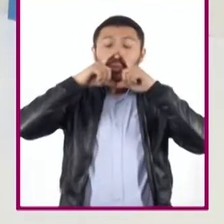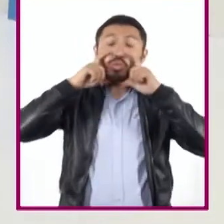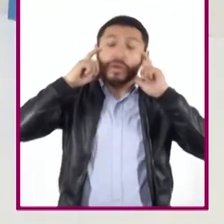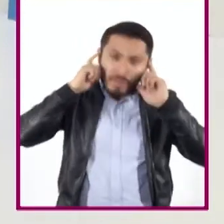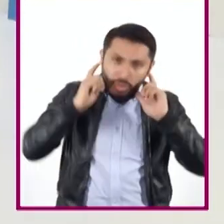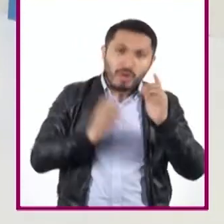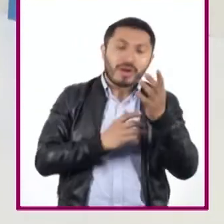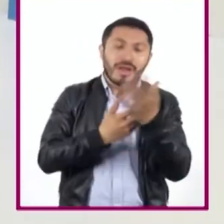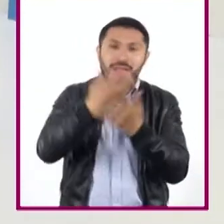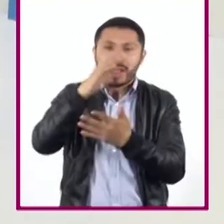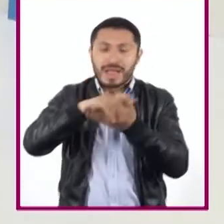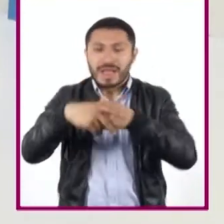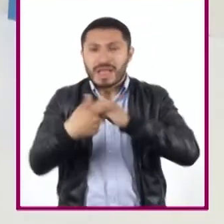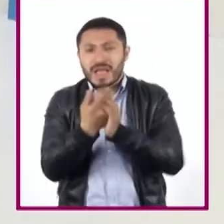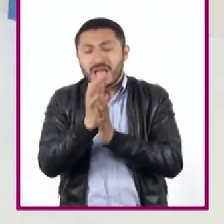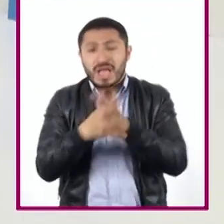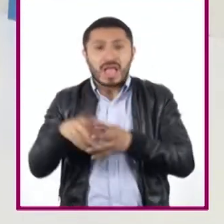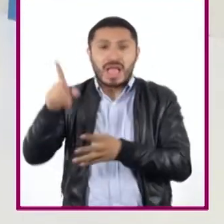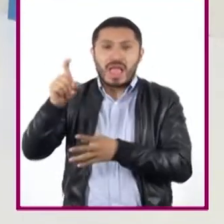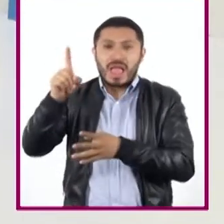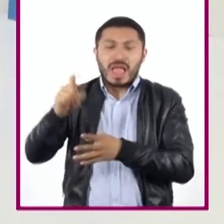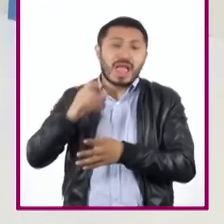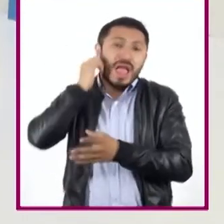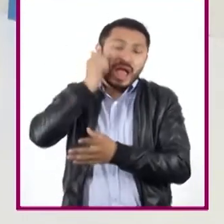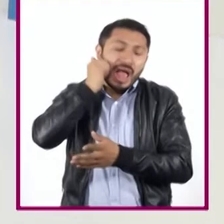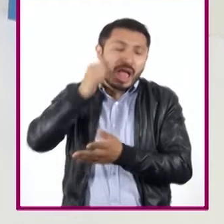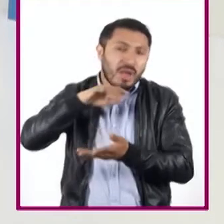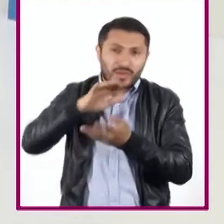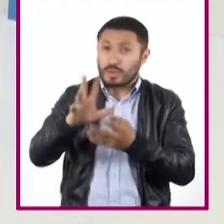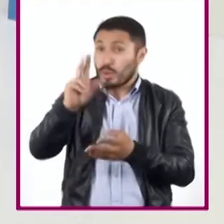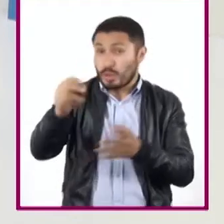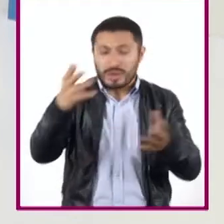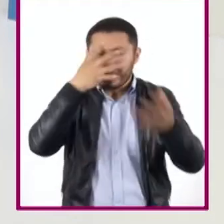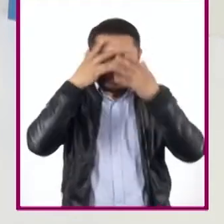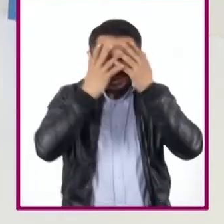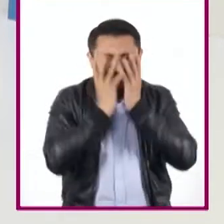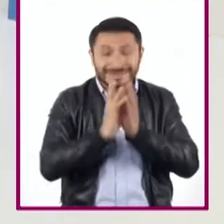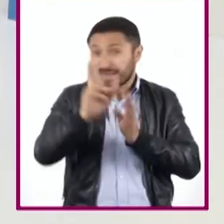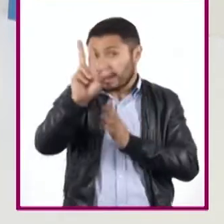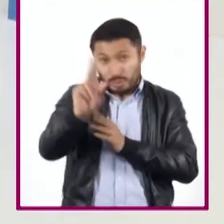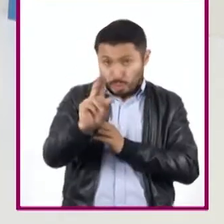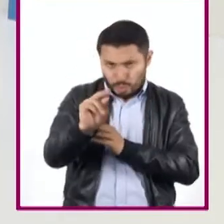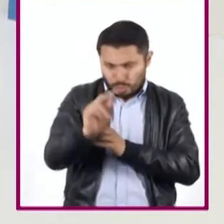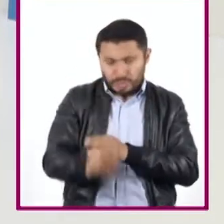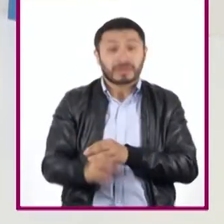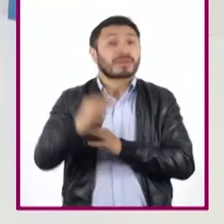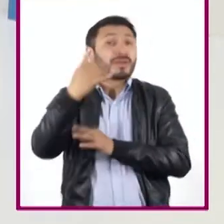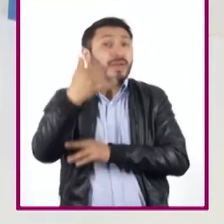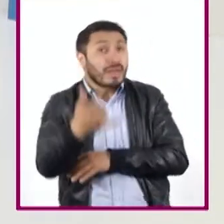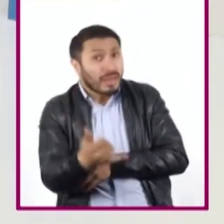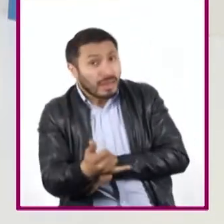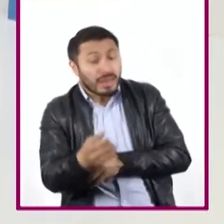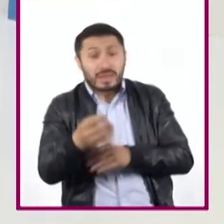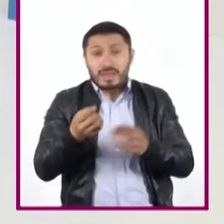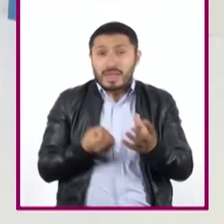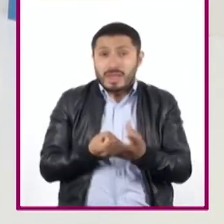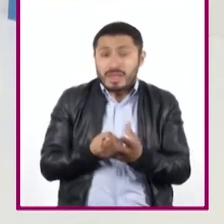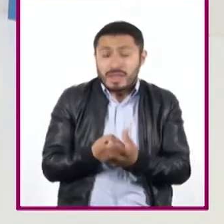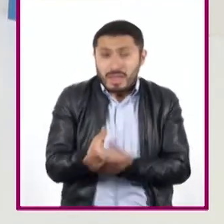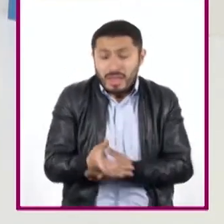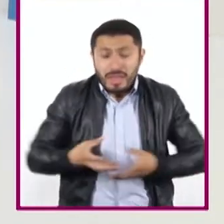manos con agua y jabón, evitar tocarse la cara y, en la medida de lo posible, evitar salir de